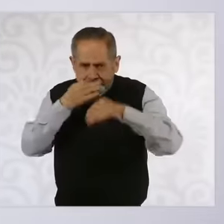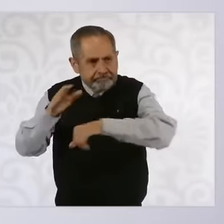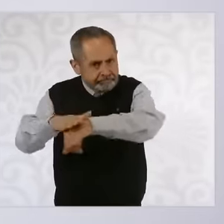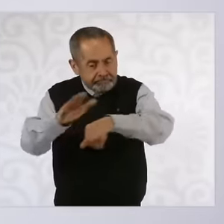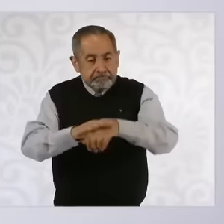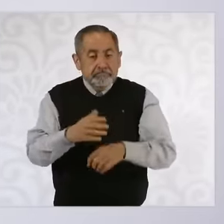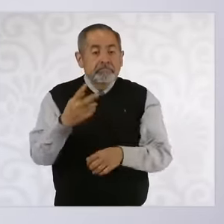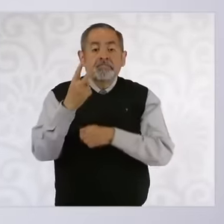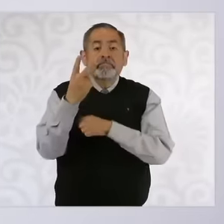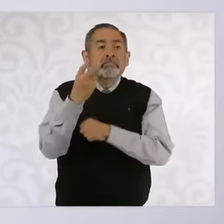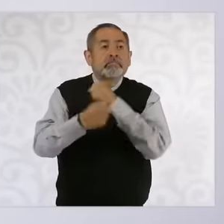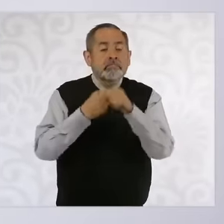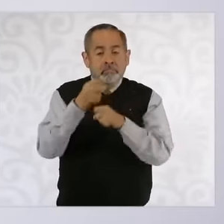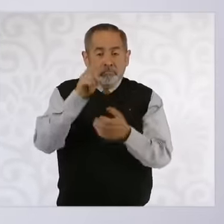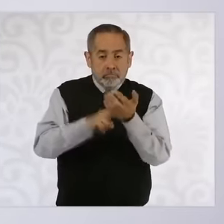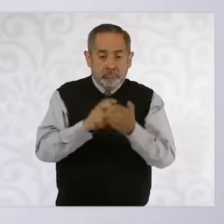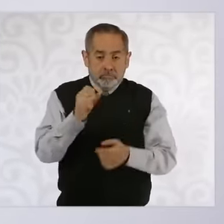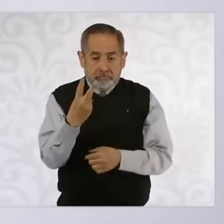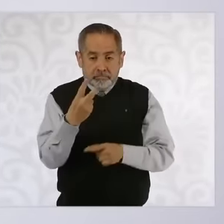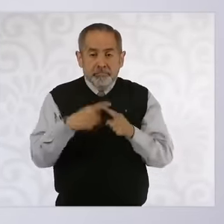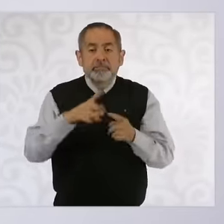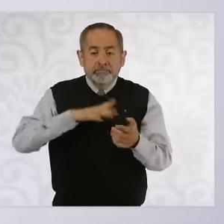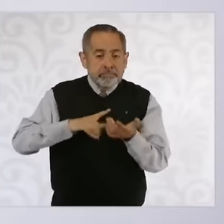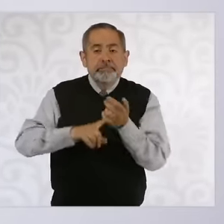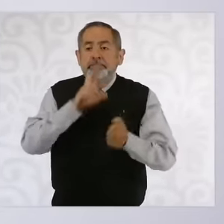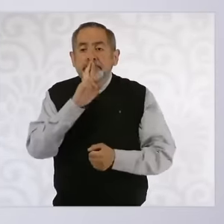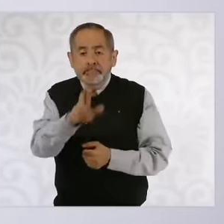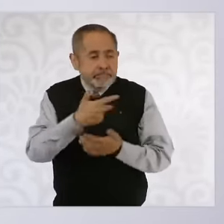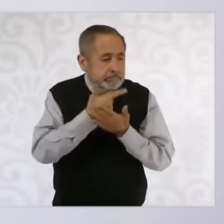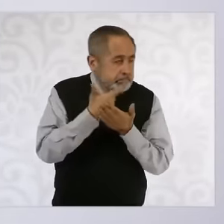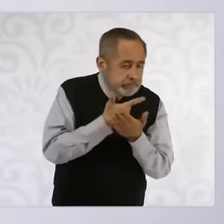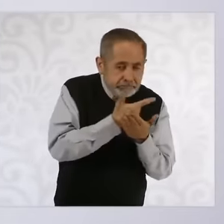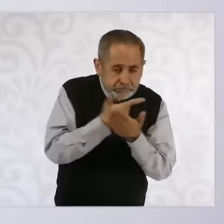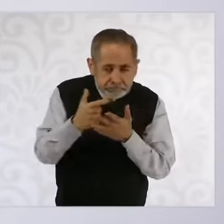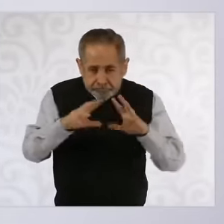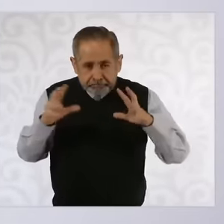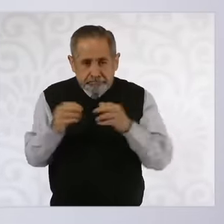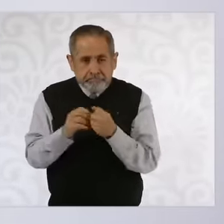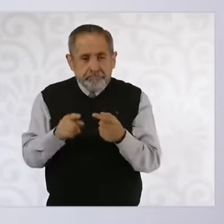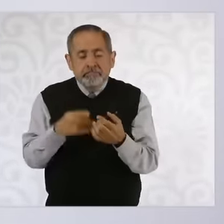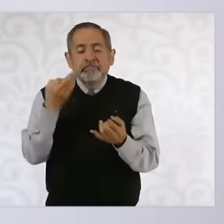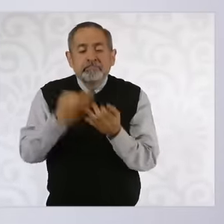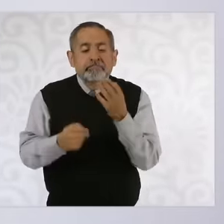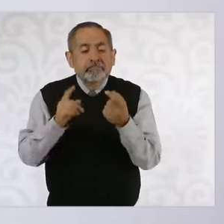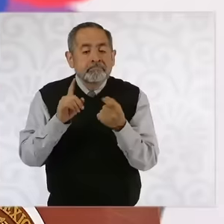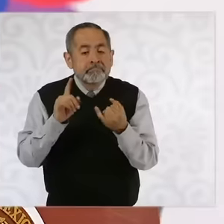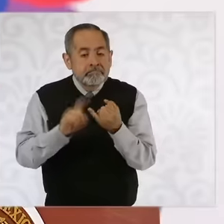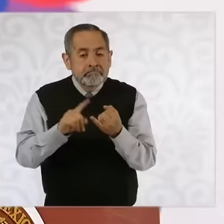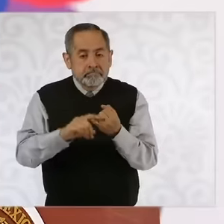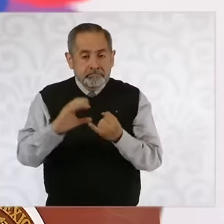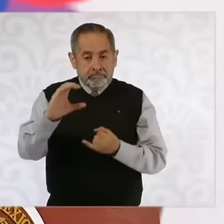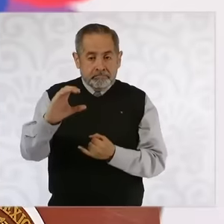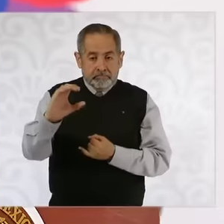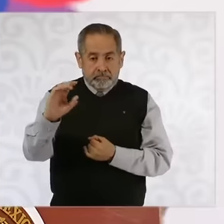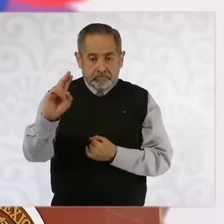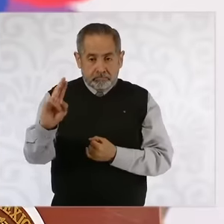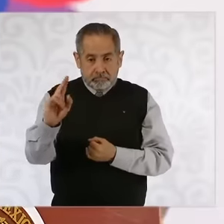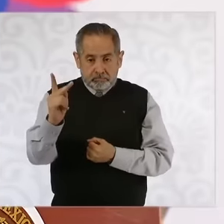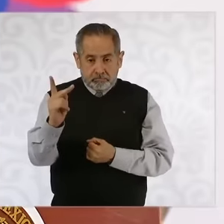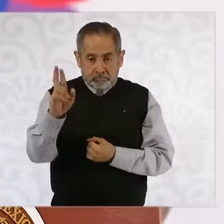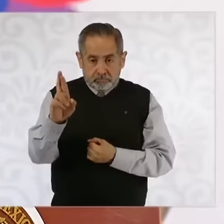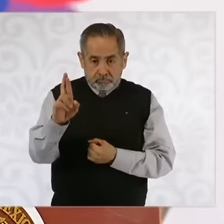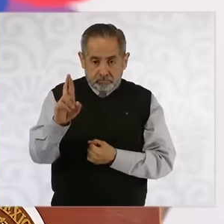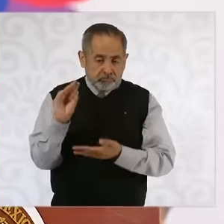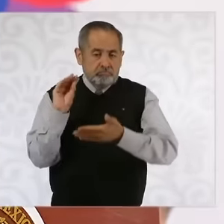desde 2022 tenemos el reporte especializado de cotización, que solo falta, va a hacer falta la CURP y un